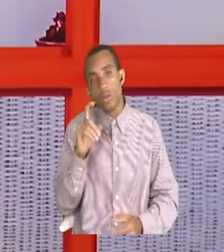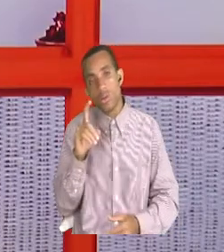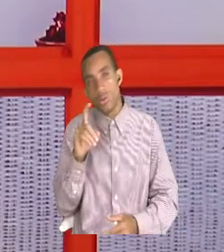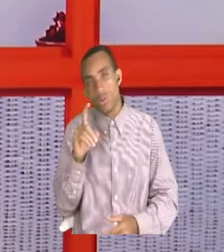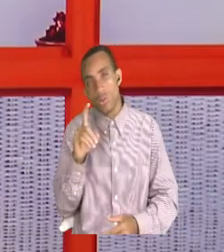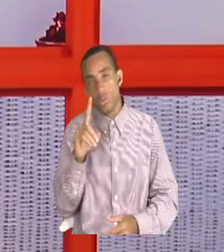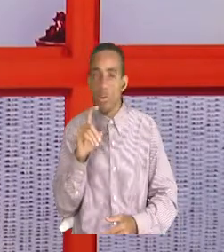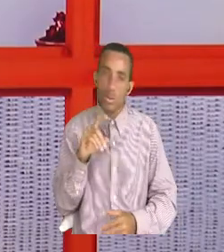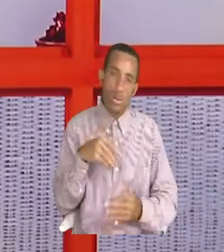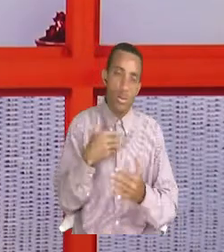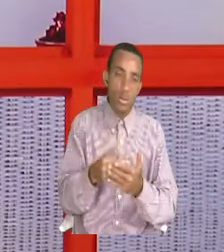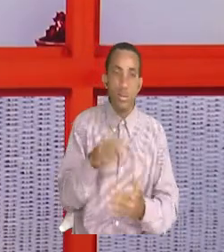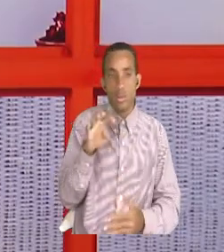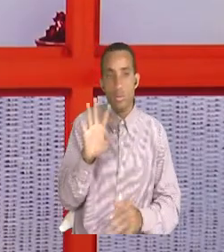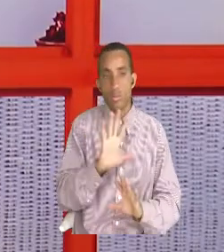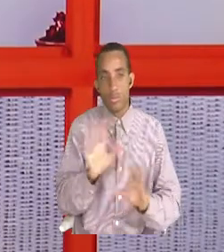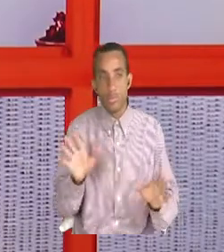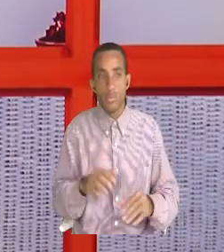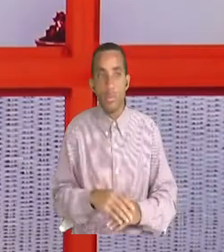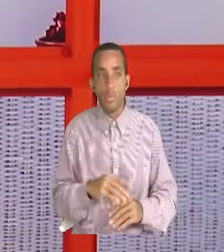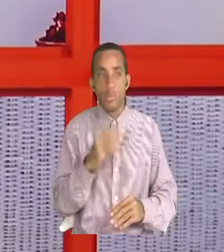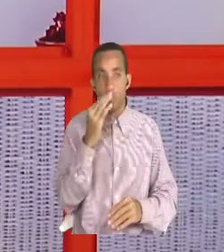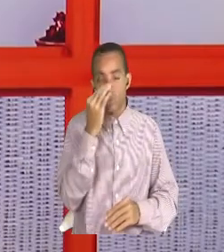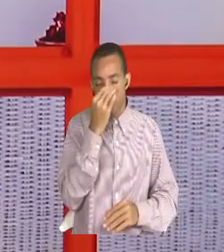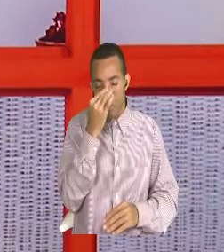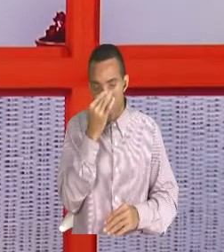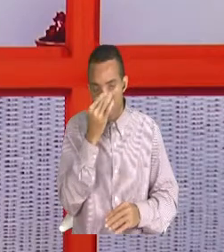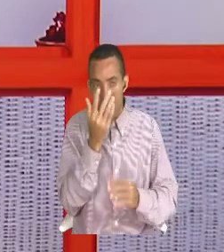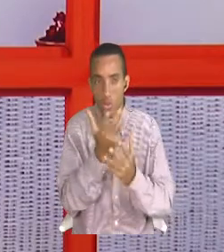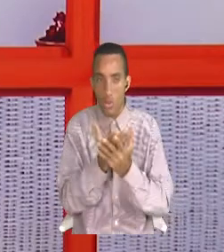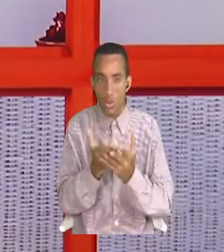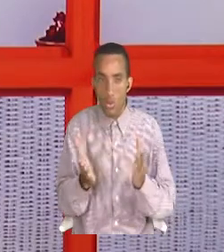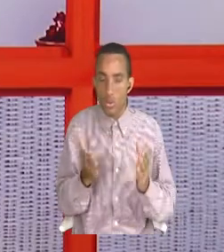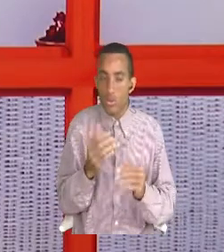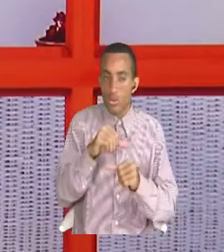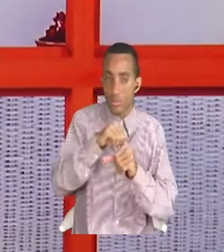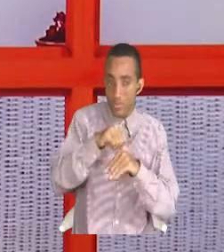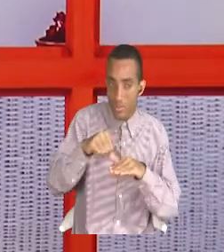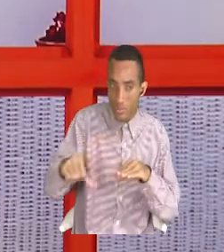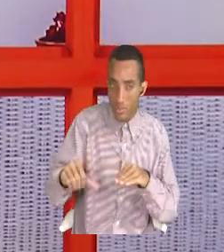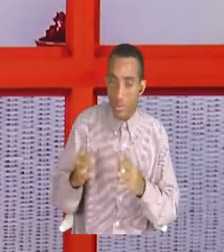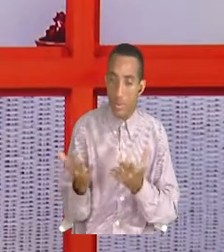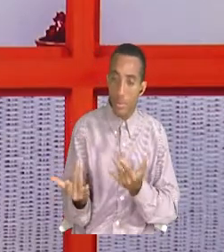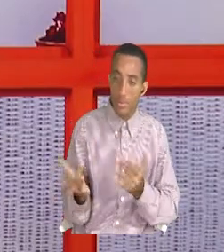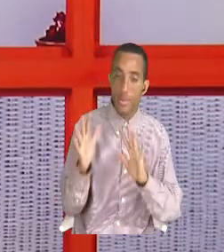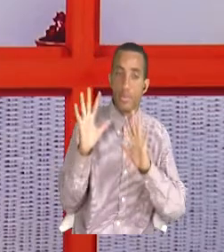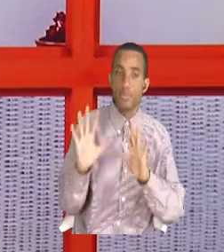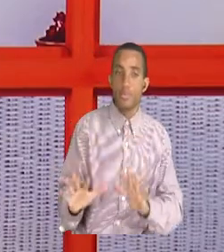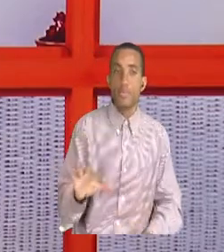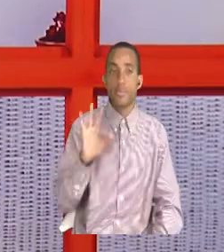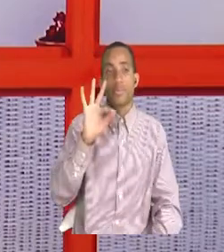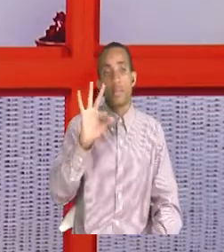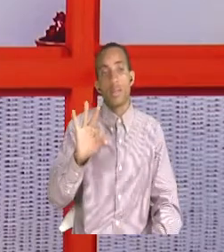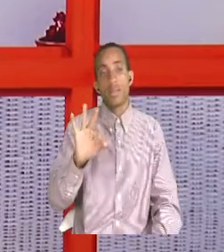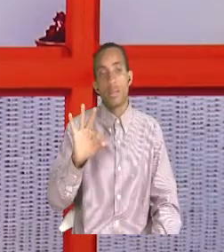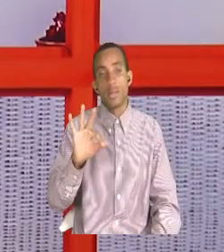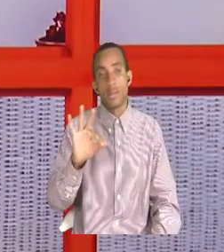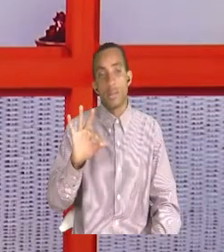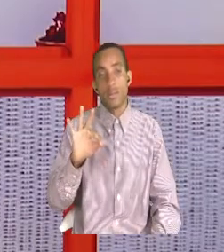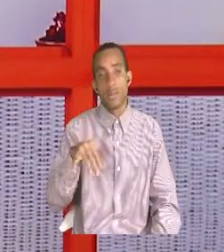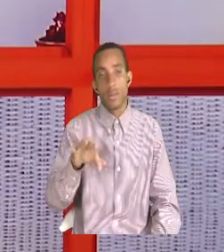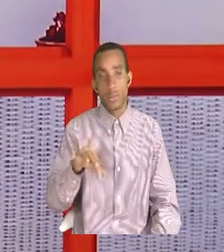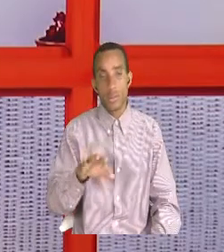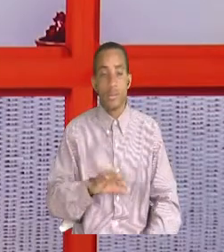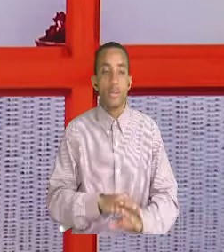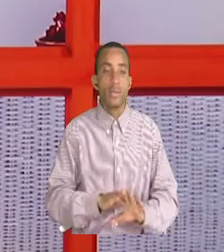como hidrolipoclasia, como mesoterapia, debemos esperar 3 meses. También tenemos que tener en cuenta la lactancia. Si estamos